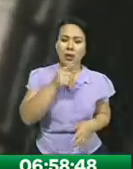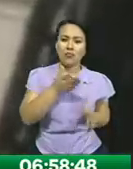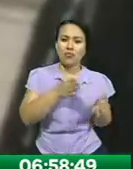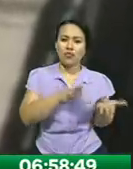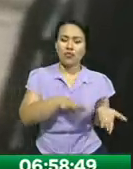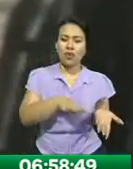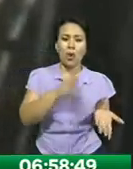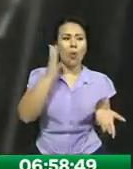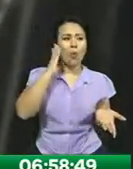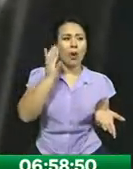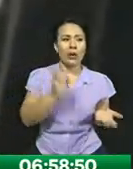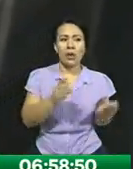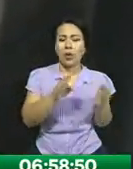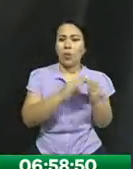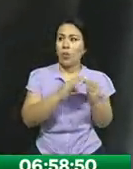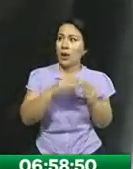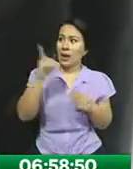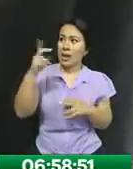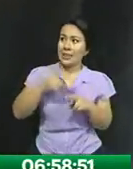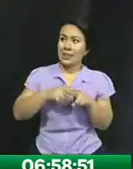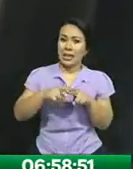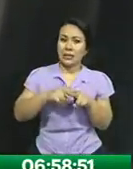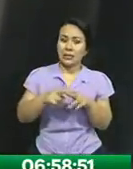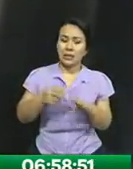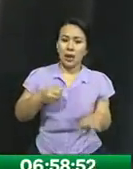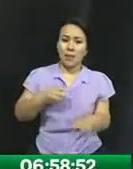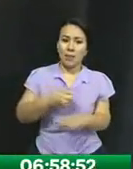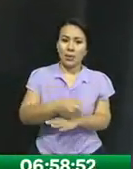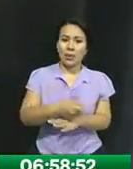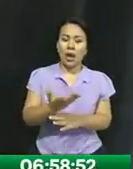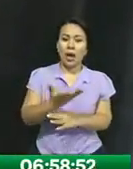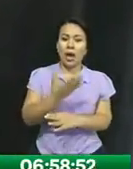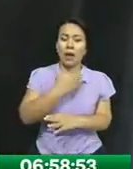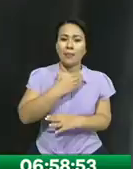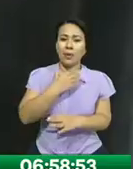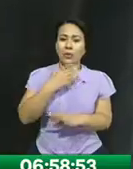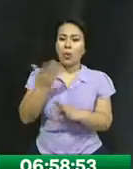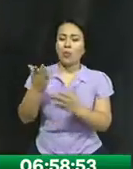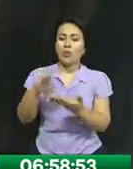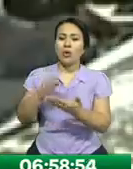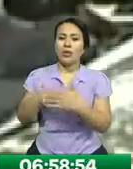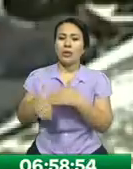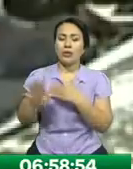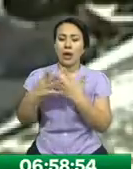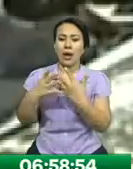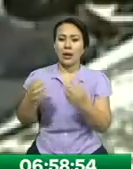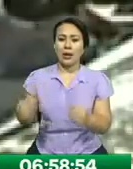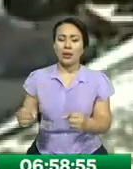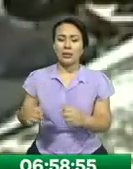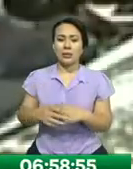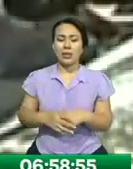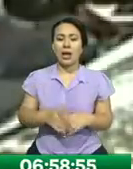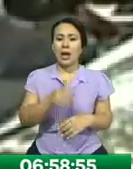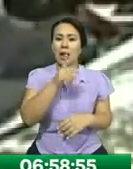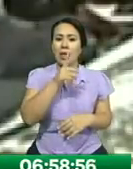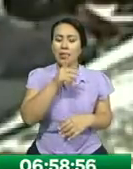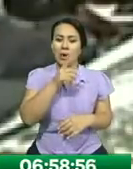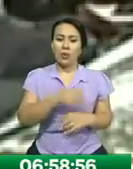Algo parecido sucedió con el asesino del taxista en Ambato. Fue encontrado sin vida en su celda en el centro de rehabilitación